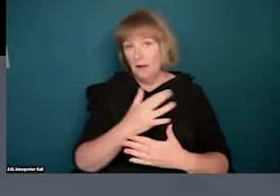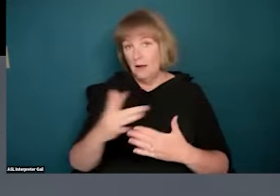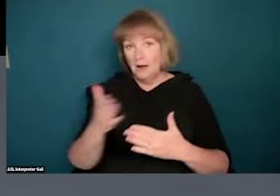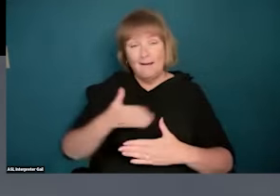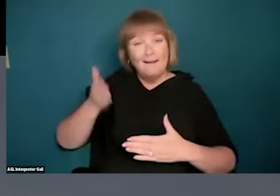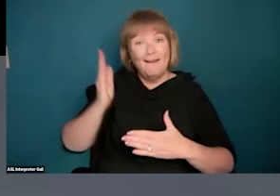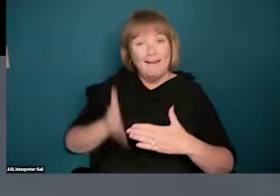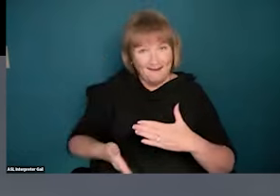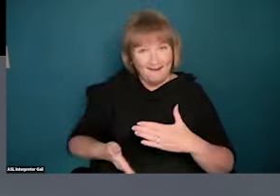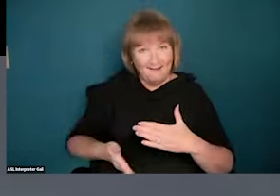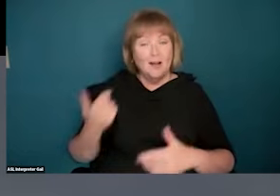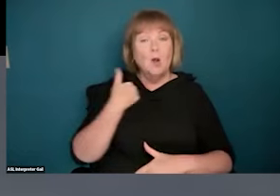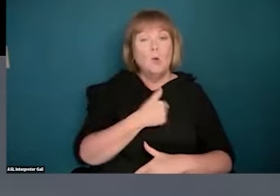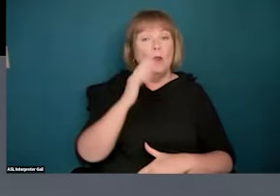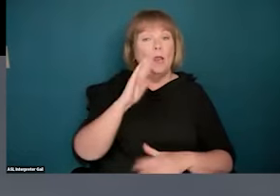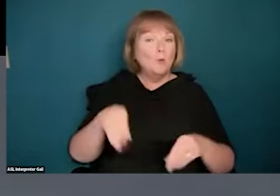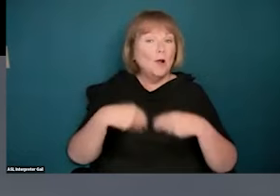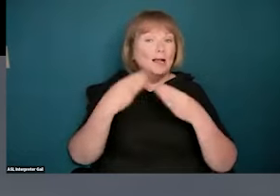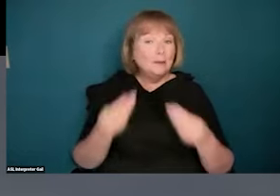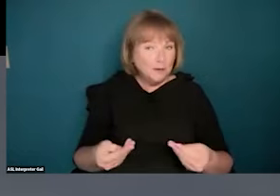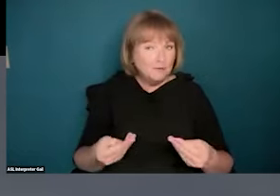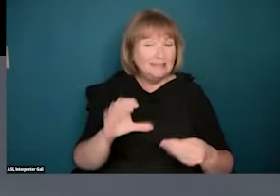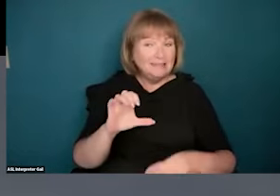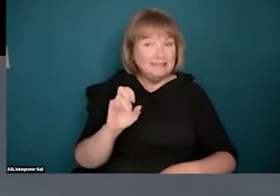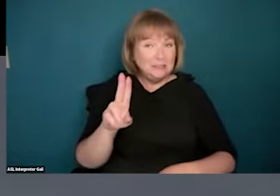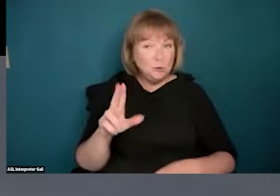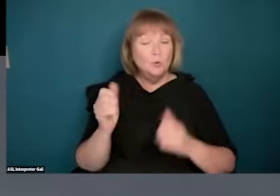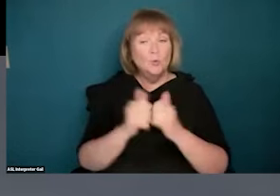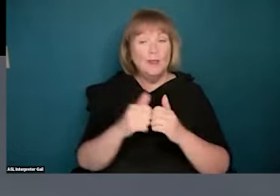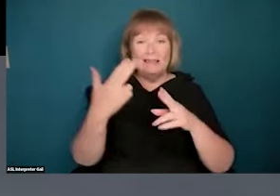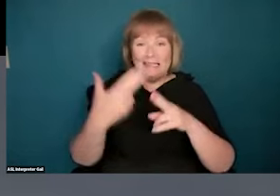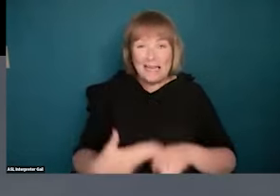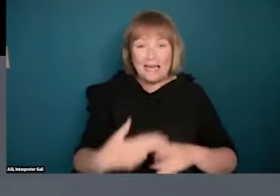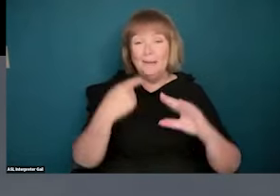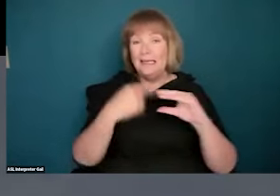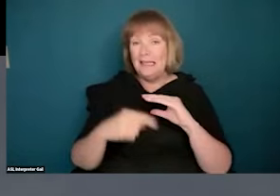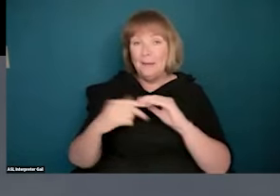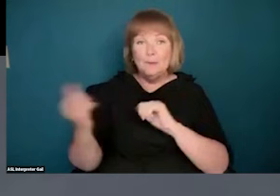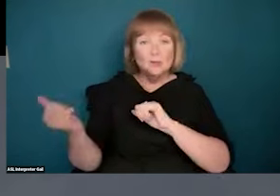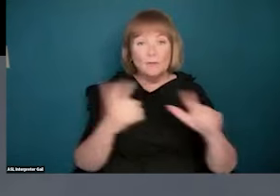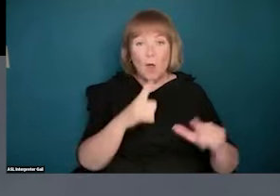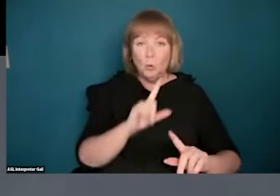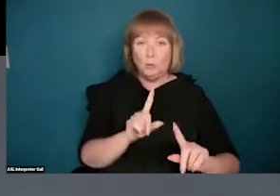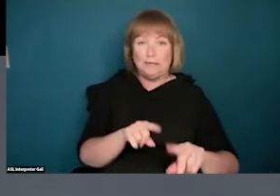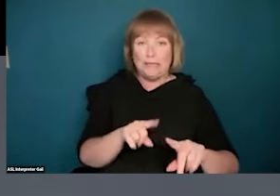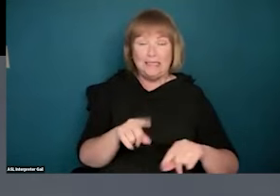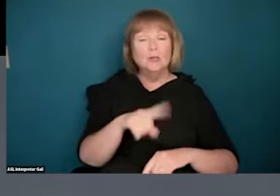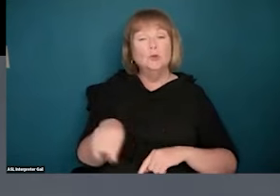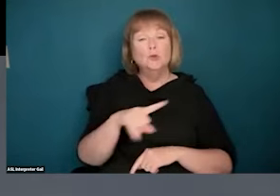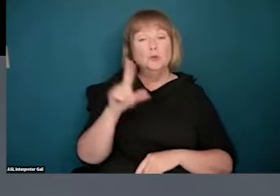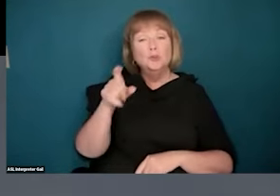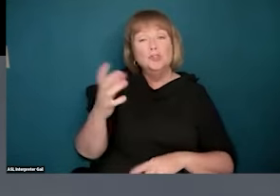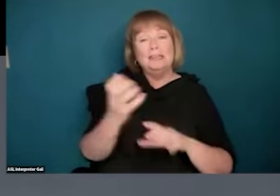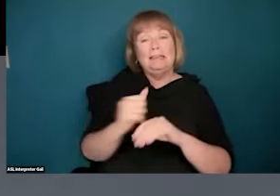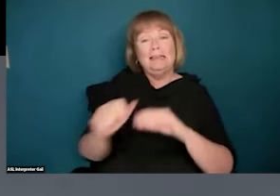educación continuada para este seminario, que van también a juntarse con los de nuestra conferencia en persona en Stevens